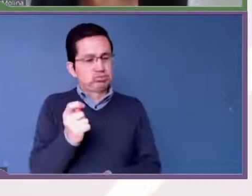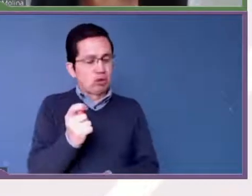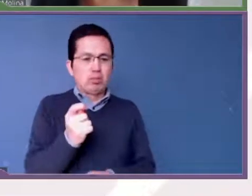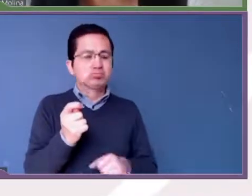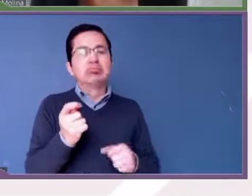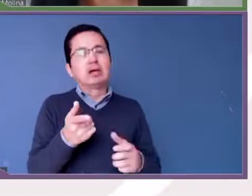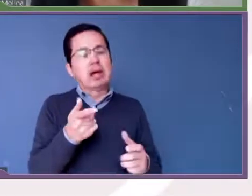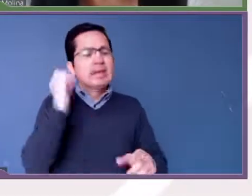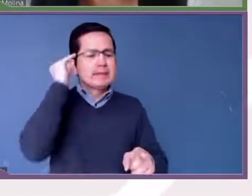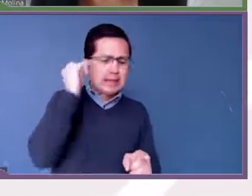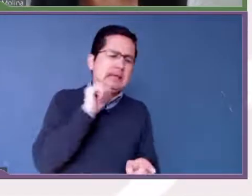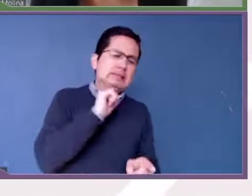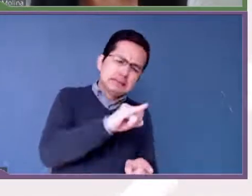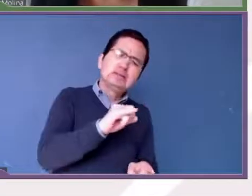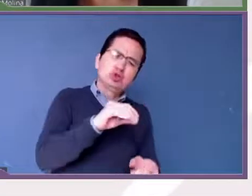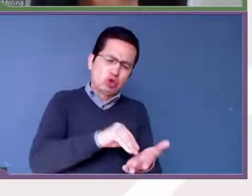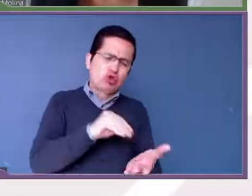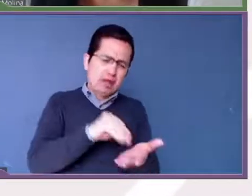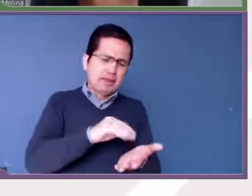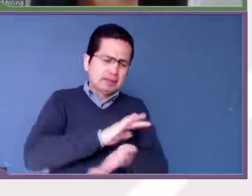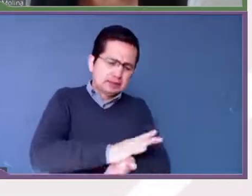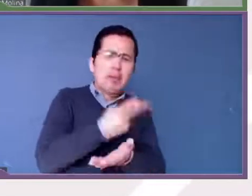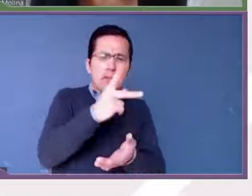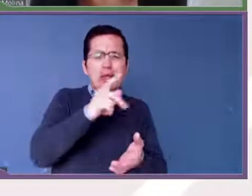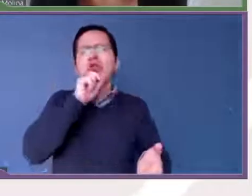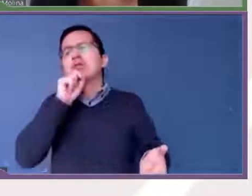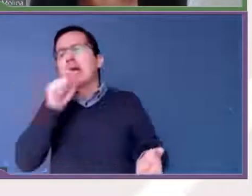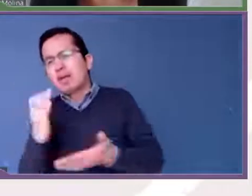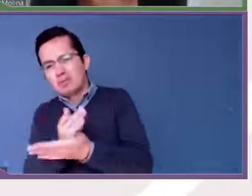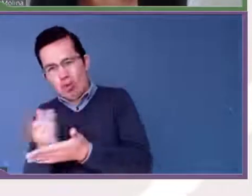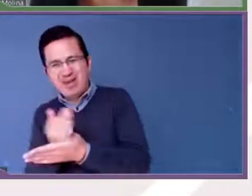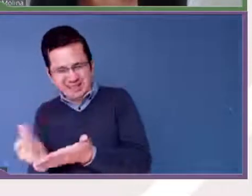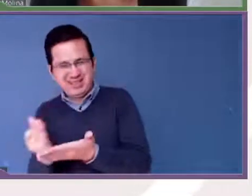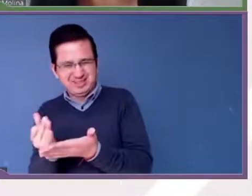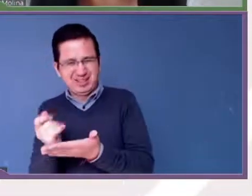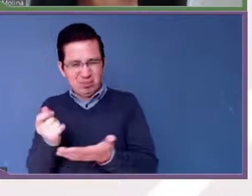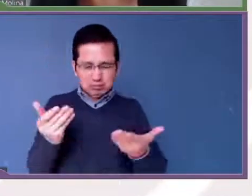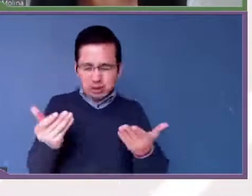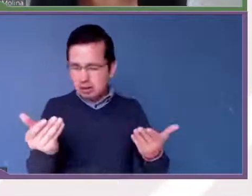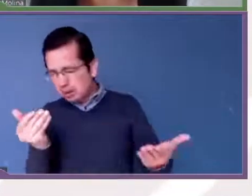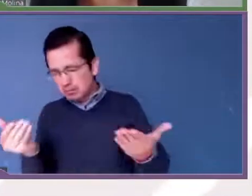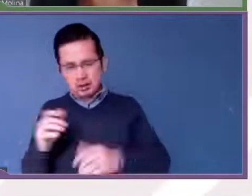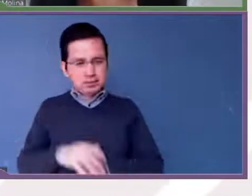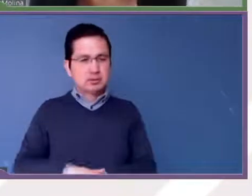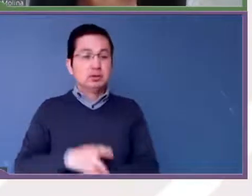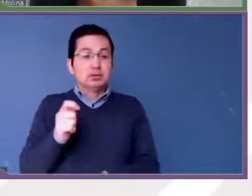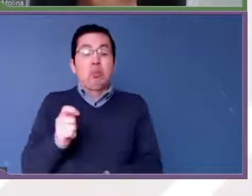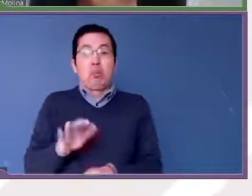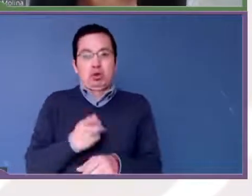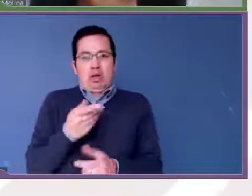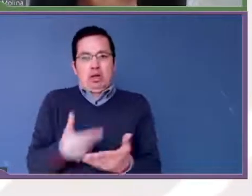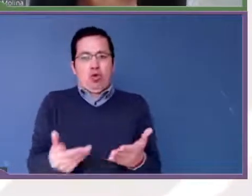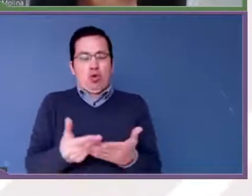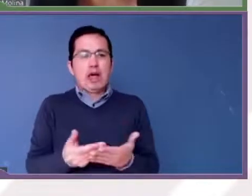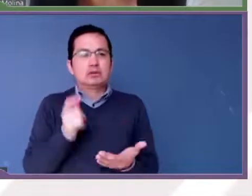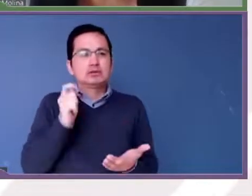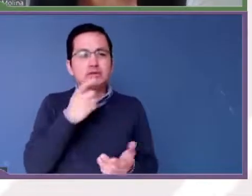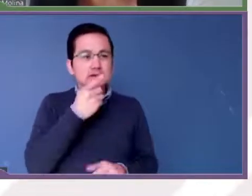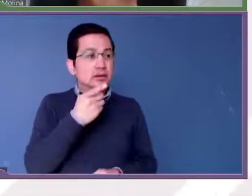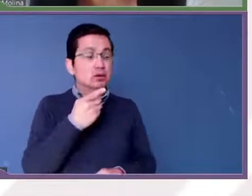puede estar pasando es que le quitas peso a las personas indígenas y pasa, digamos, a las personas por el color de piel.